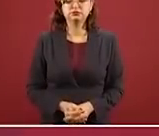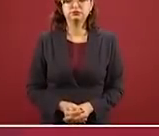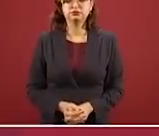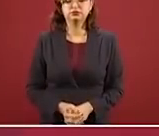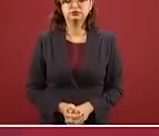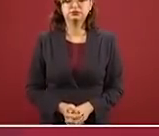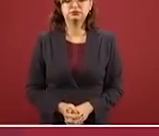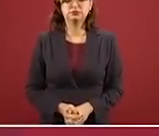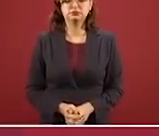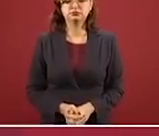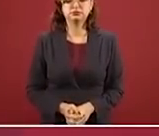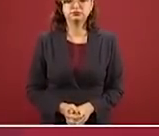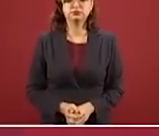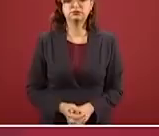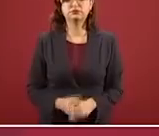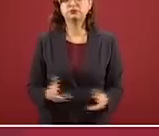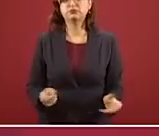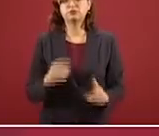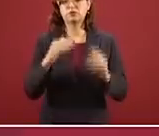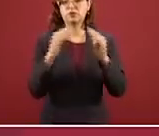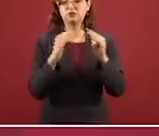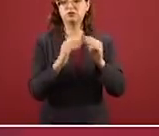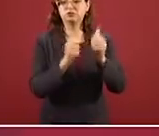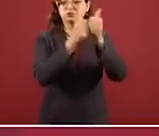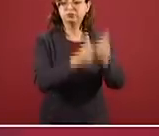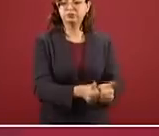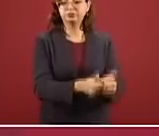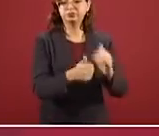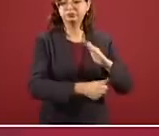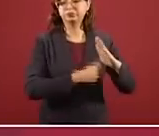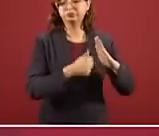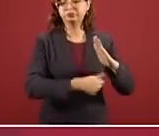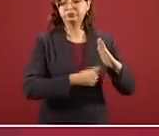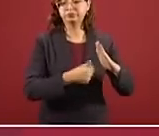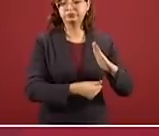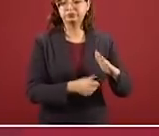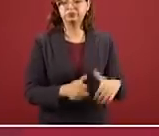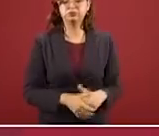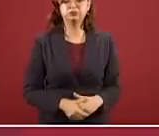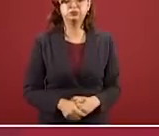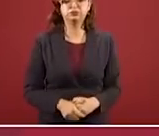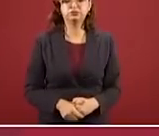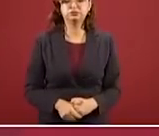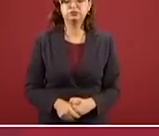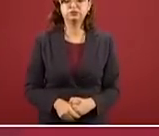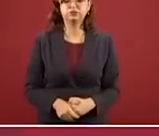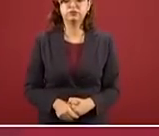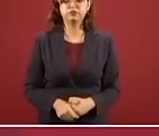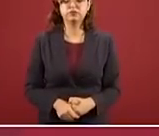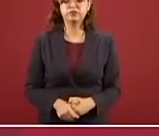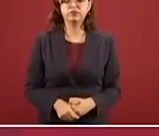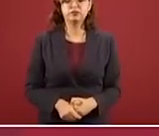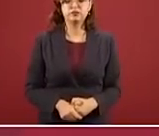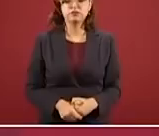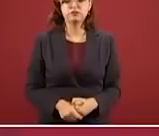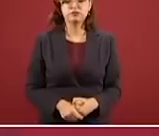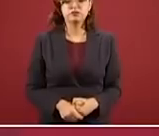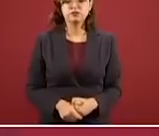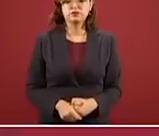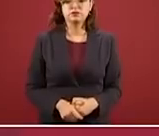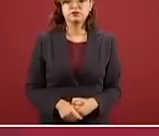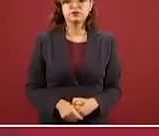que se mantenga en su domicilio, aunque tenga este